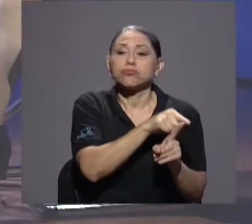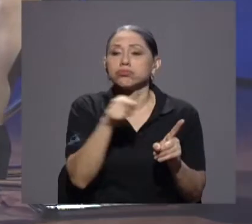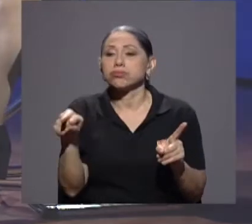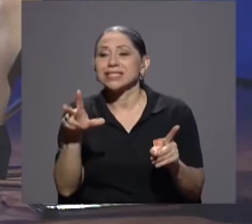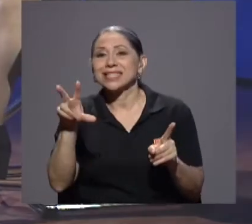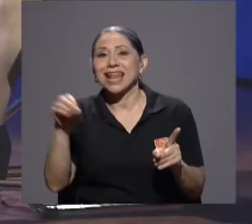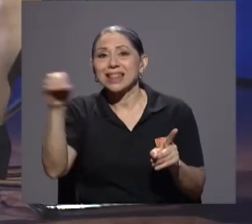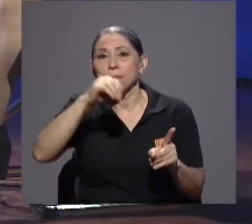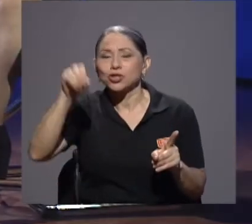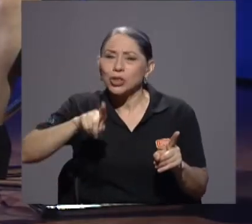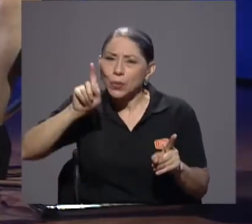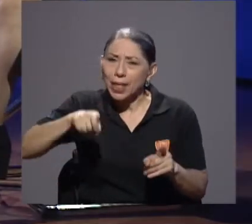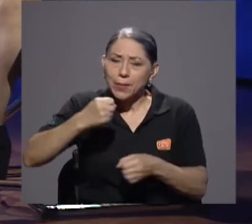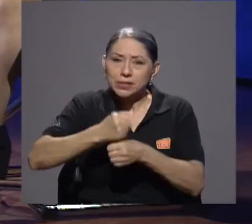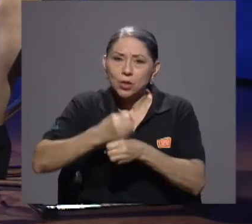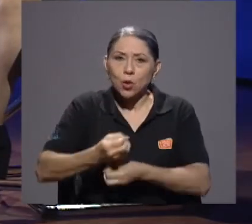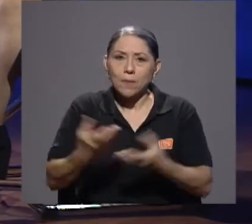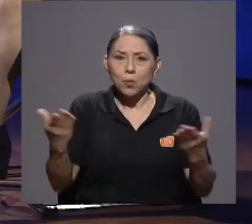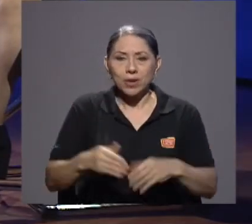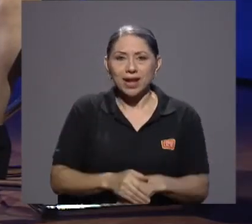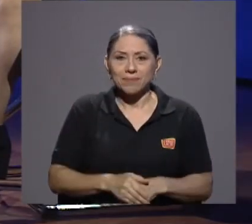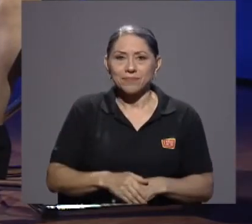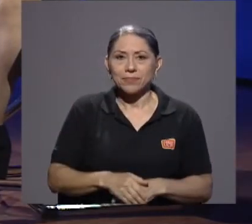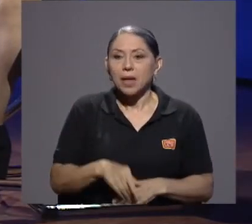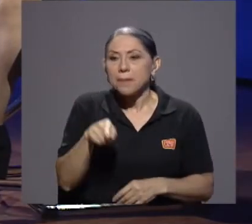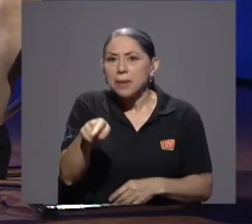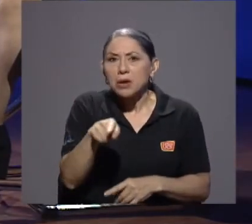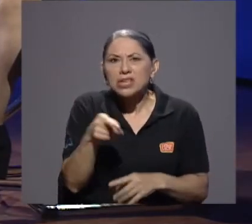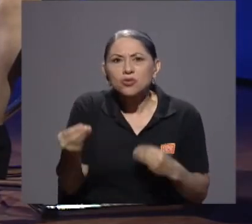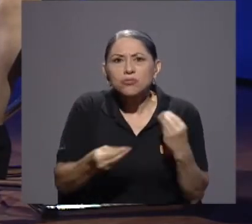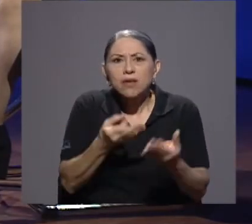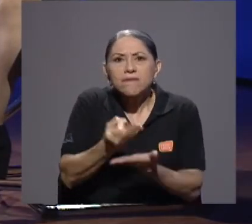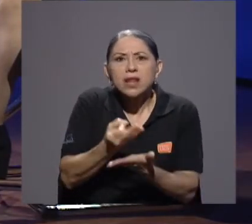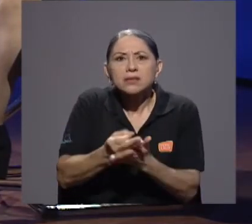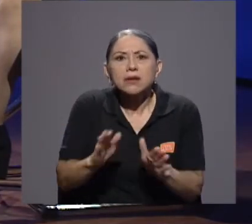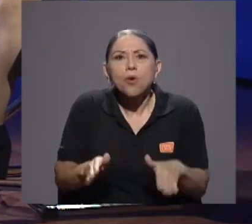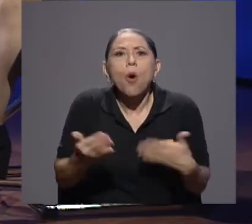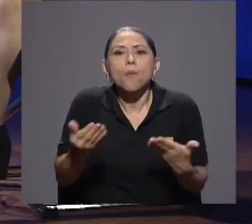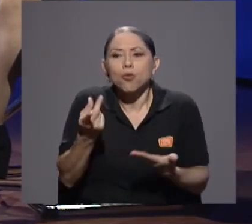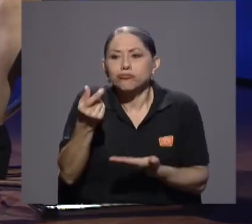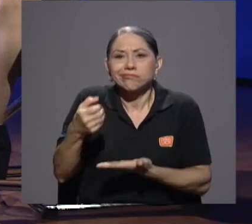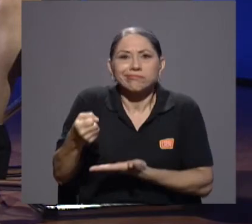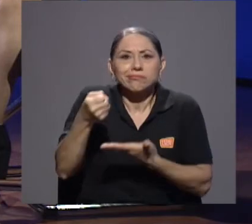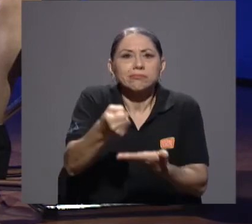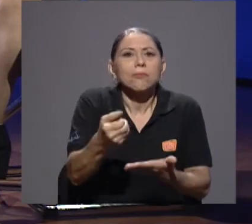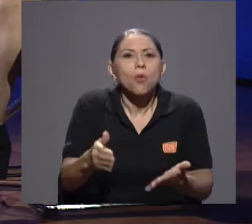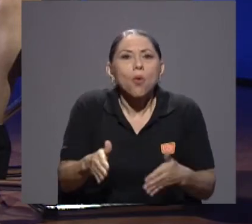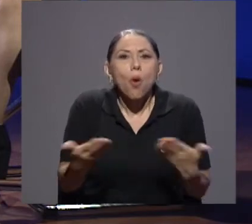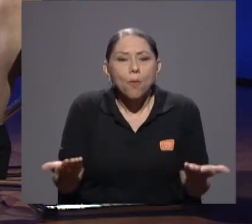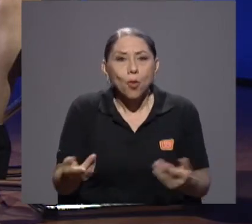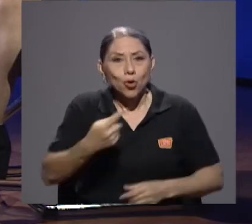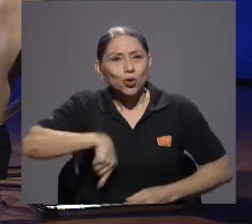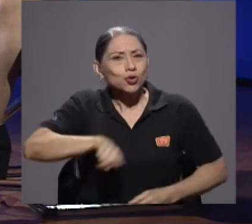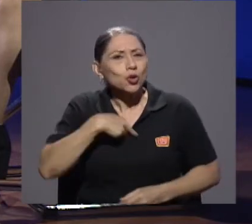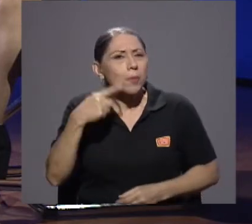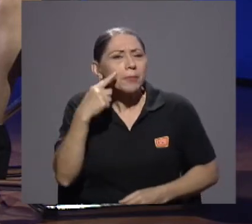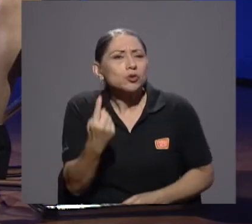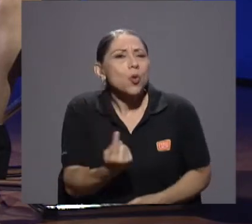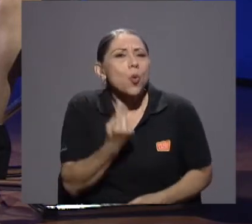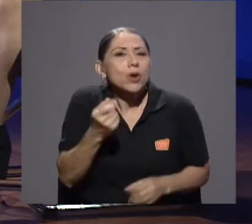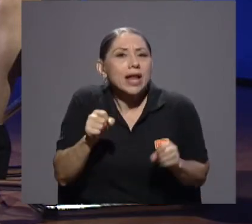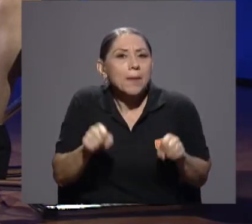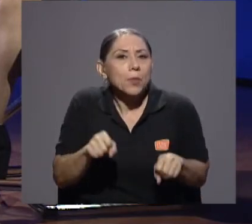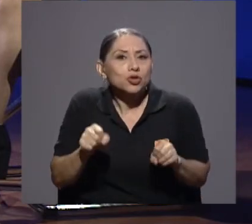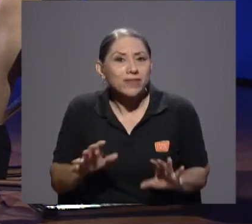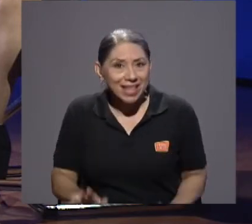pública. Y hay una absoluta necesidad de eso. El tema es cómo se van a financiar estos proyectos. Nosotros vemos como prácticamente la única posibilidad, y don Germán lo